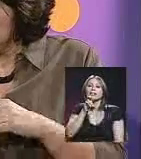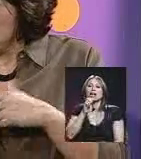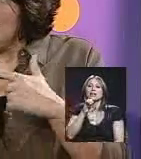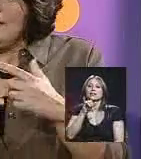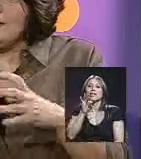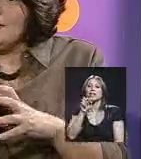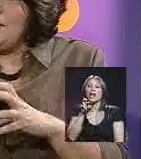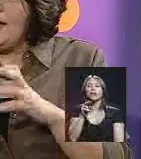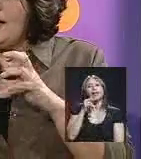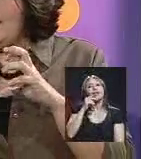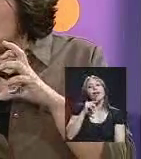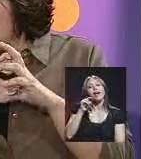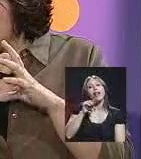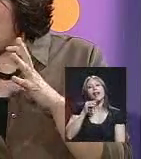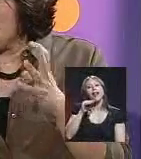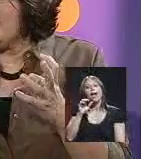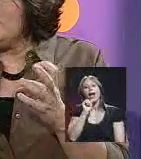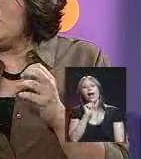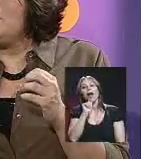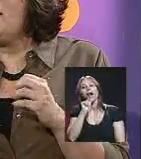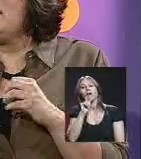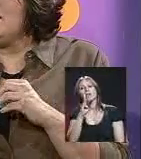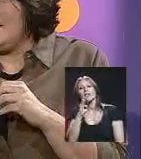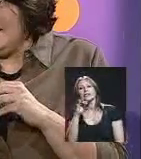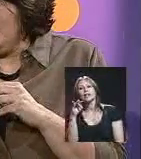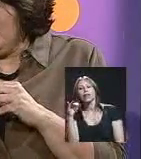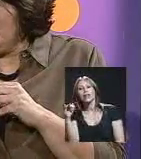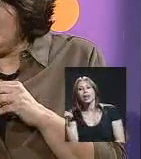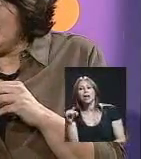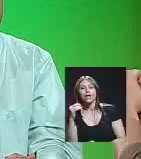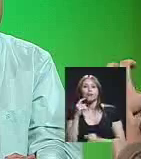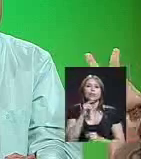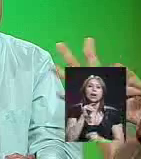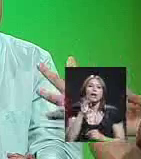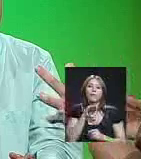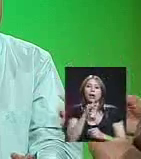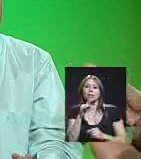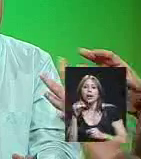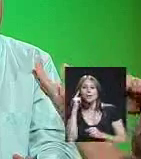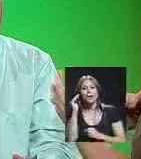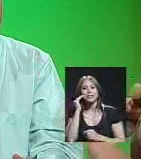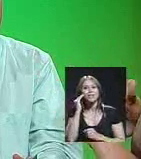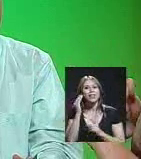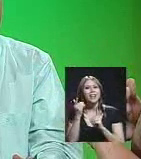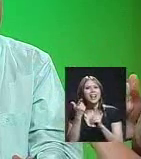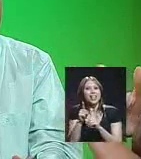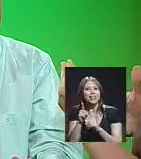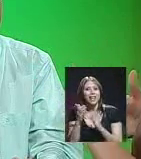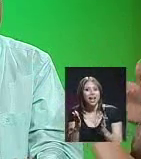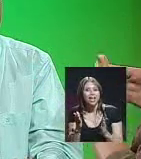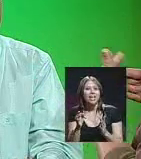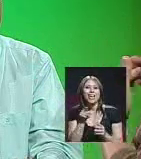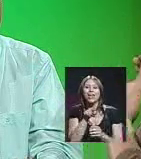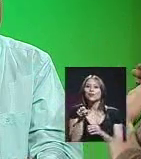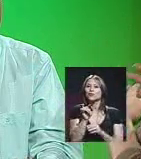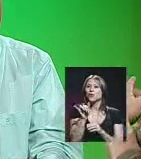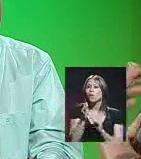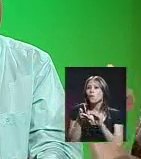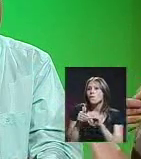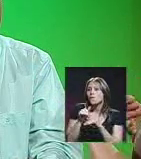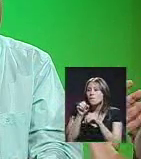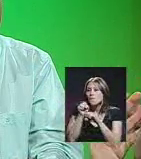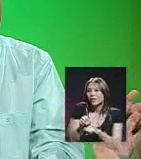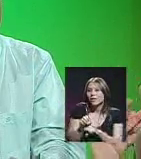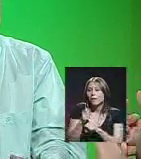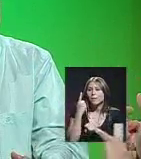es. Y así van agarrando como mañitas, le podemos decir que los van sacando adelante,